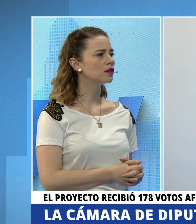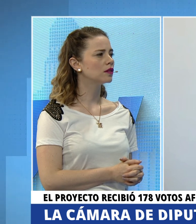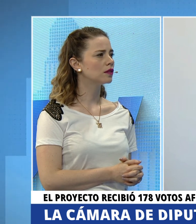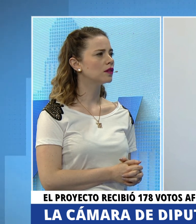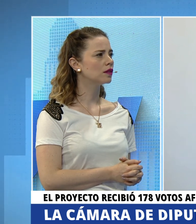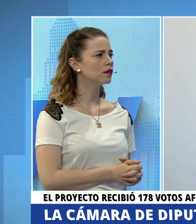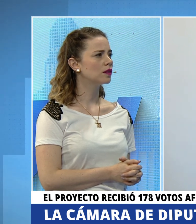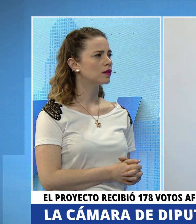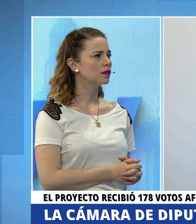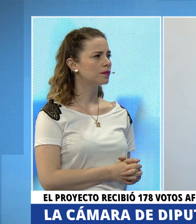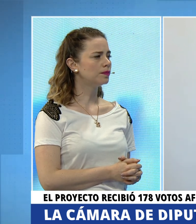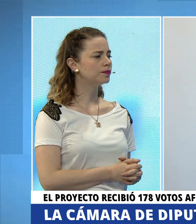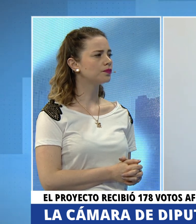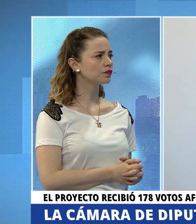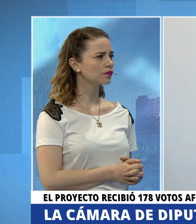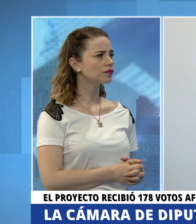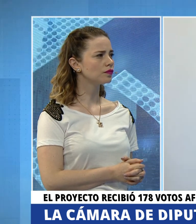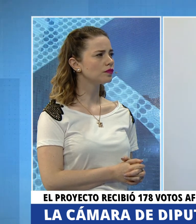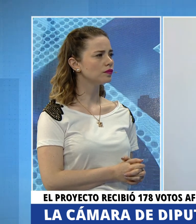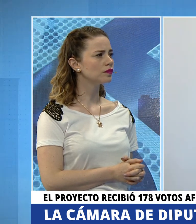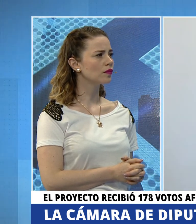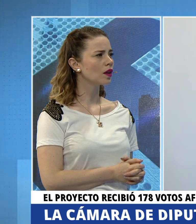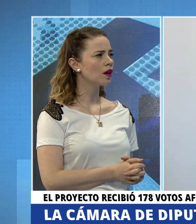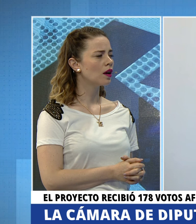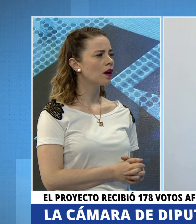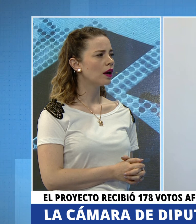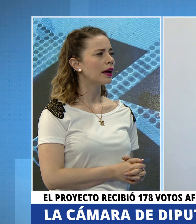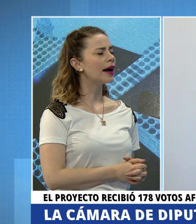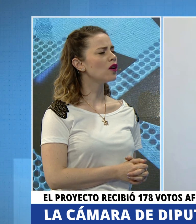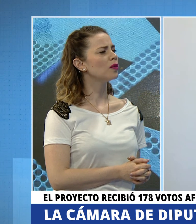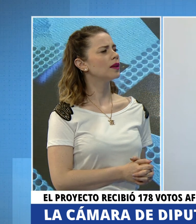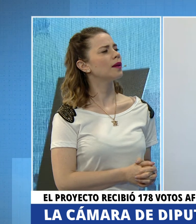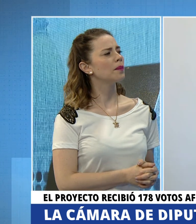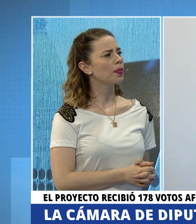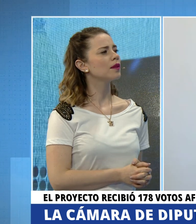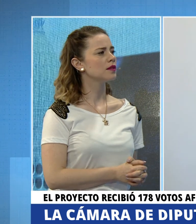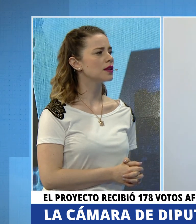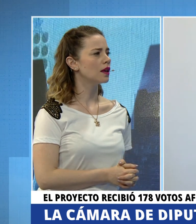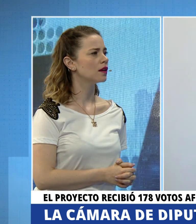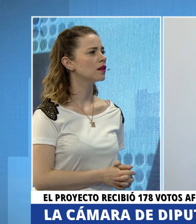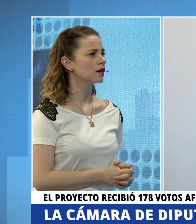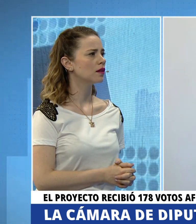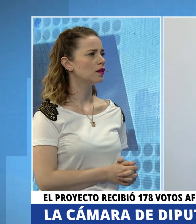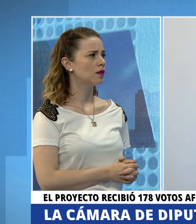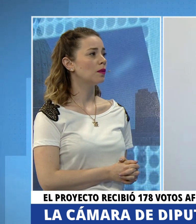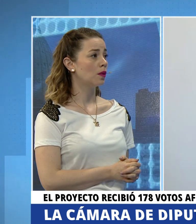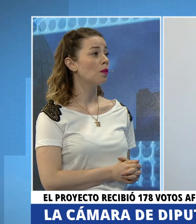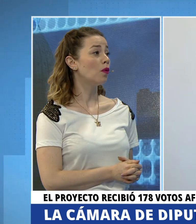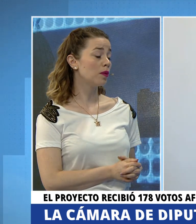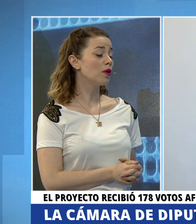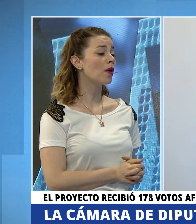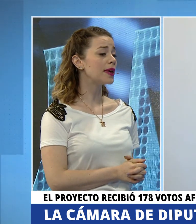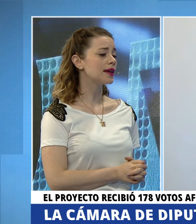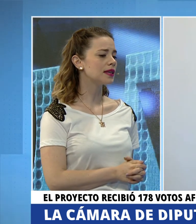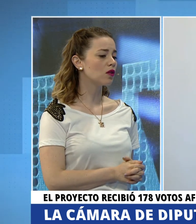gestión y escuchar los reclamos del interior del país. Claro. Así que realmente ha sido una sesión,